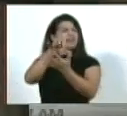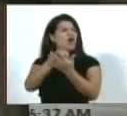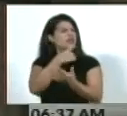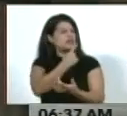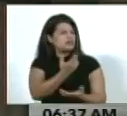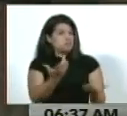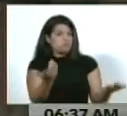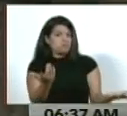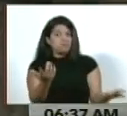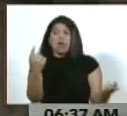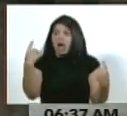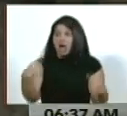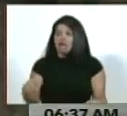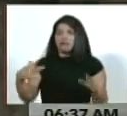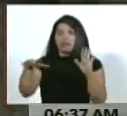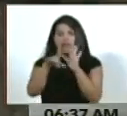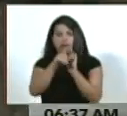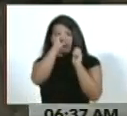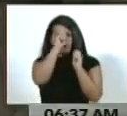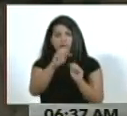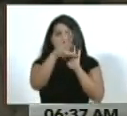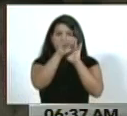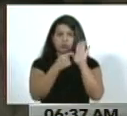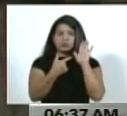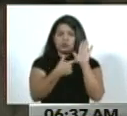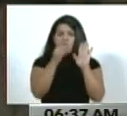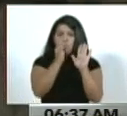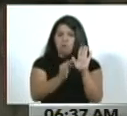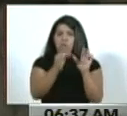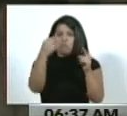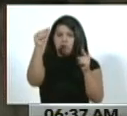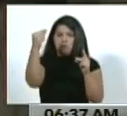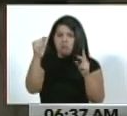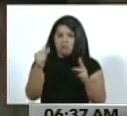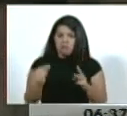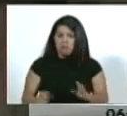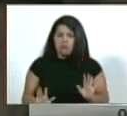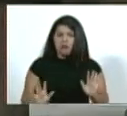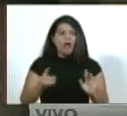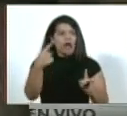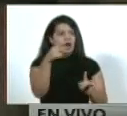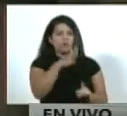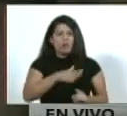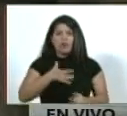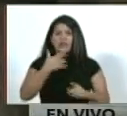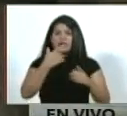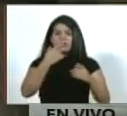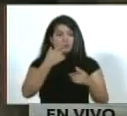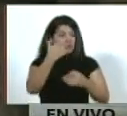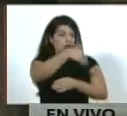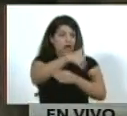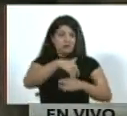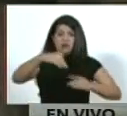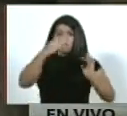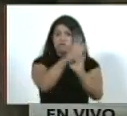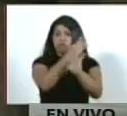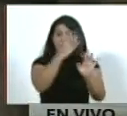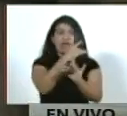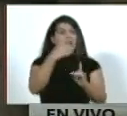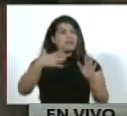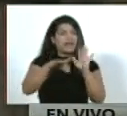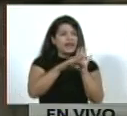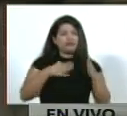garantizados todos los derechos constitucionales, el pleno goce de las garantías, de los derechos, de los